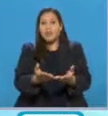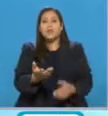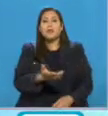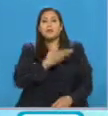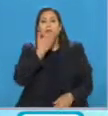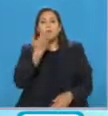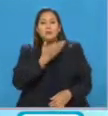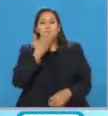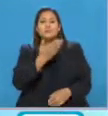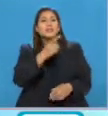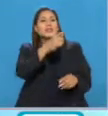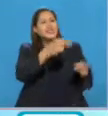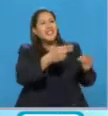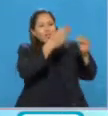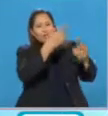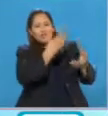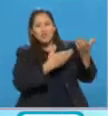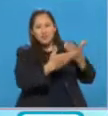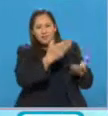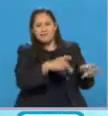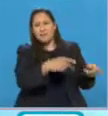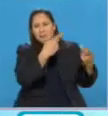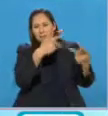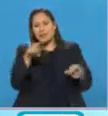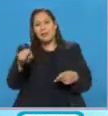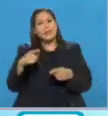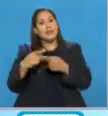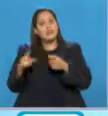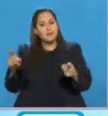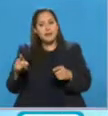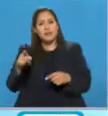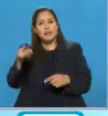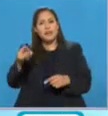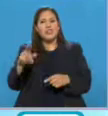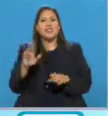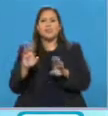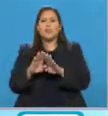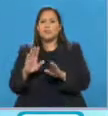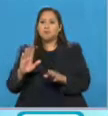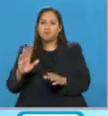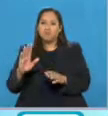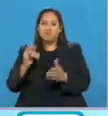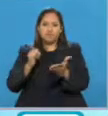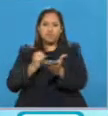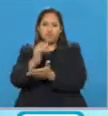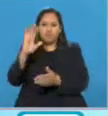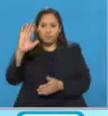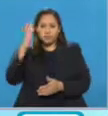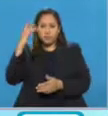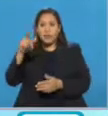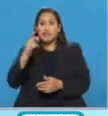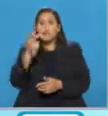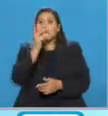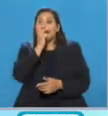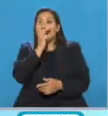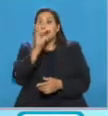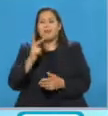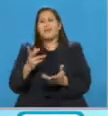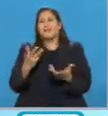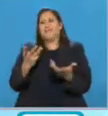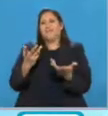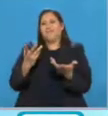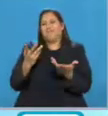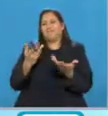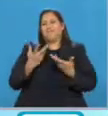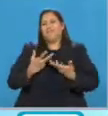la cartelera comercial. Ellos le llaman radical, yo estoy de acuerdo con ellos, pero luego la palabra espanta a la gente y Sí. aquí es donde quiero que no lo